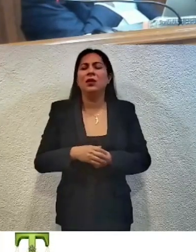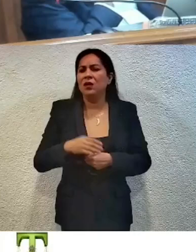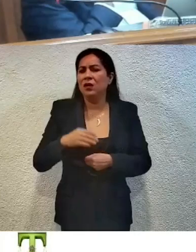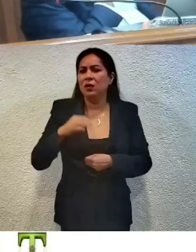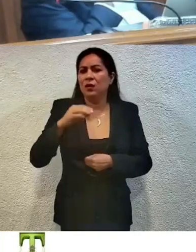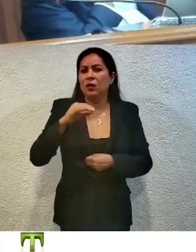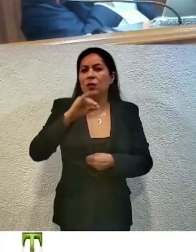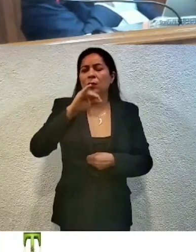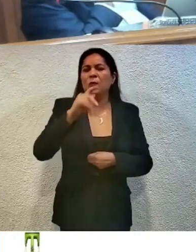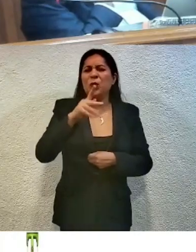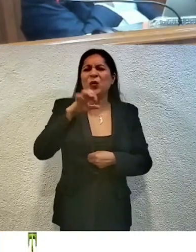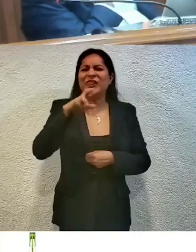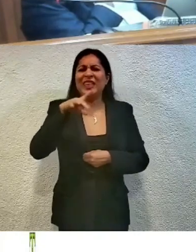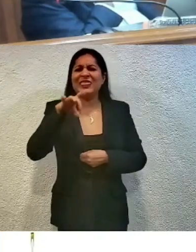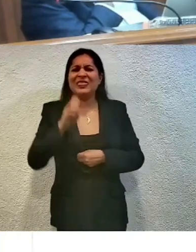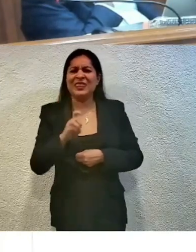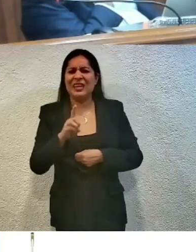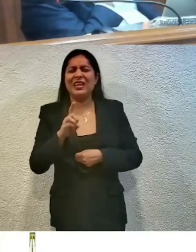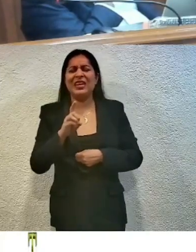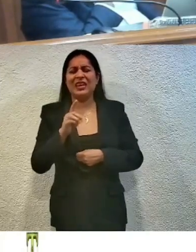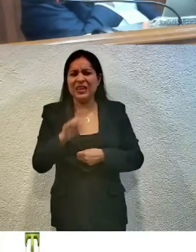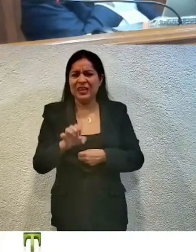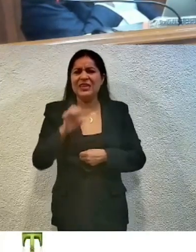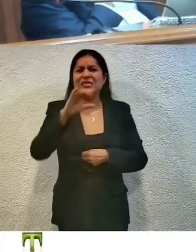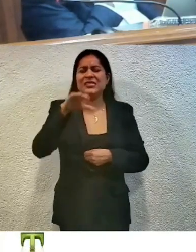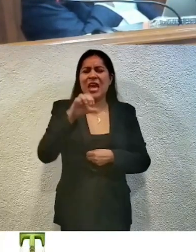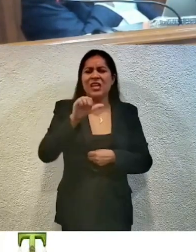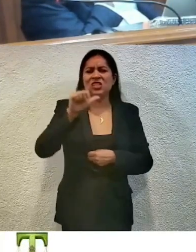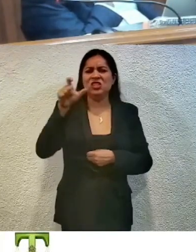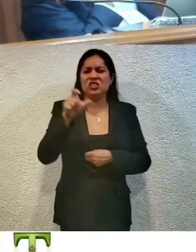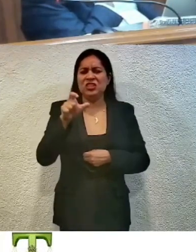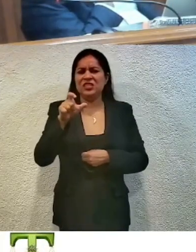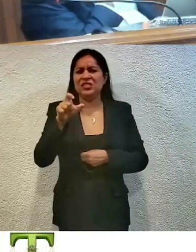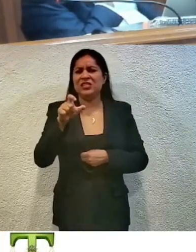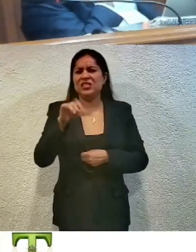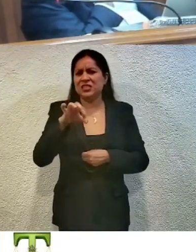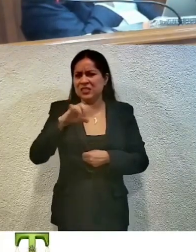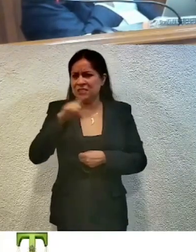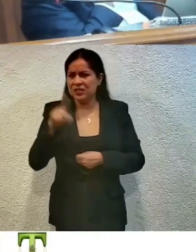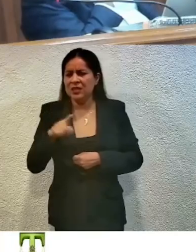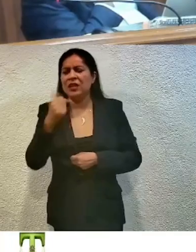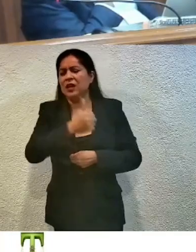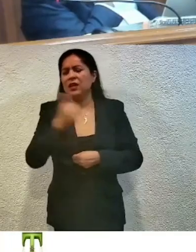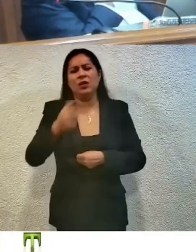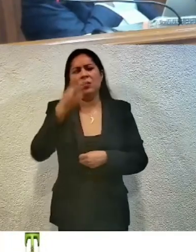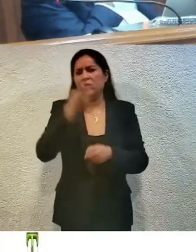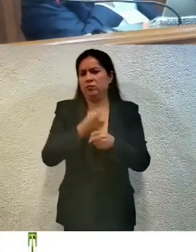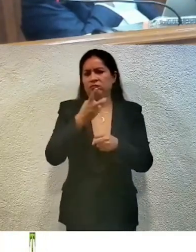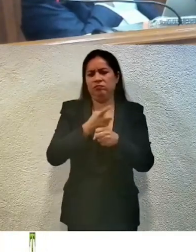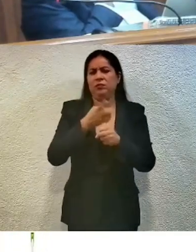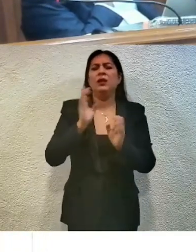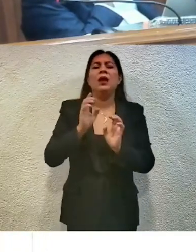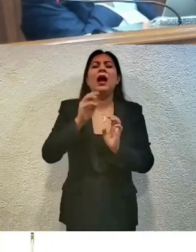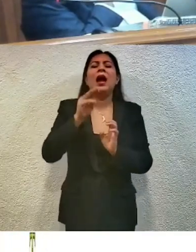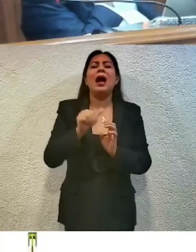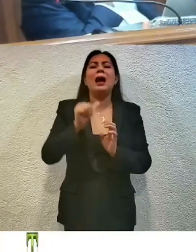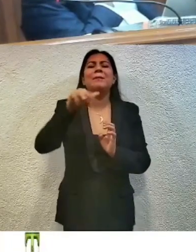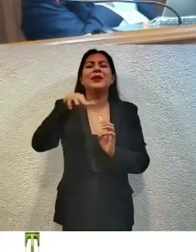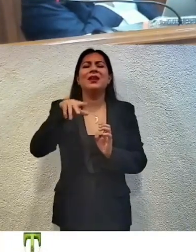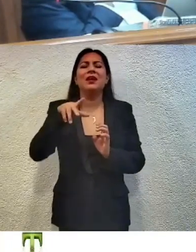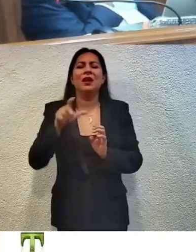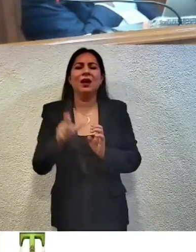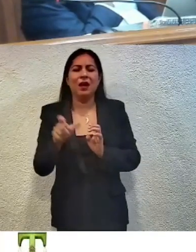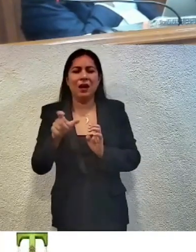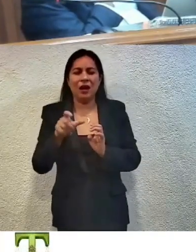Meraza Prudente y Olivia Rendón Sánchez, propietaria y suplente respectivamente. Pablo Amílcar Sandoval